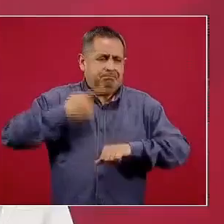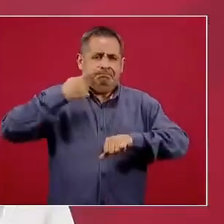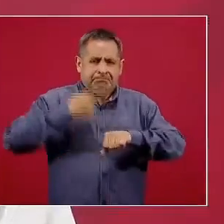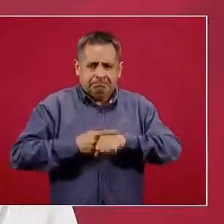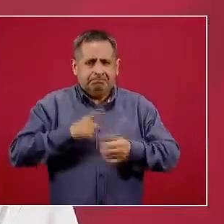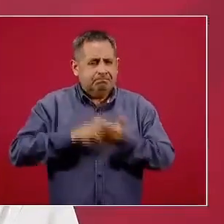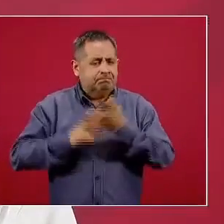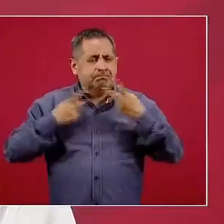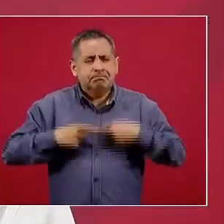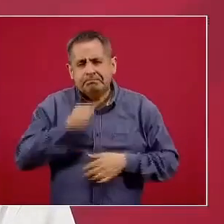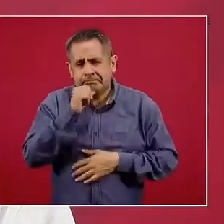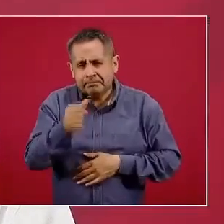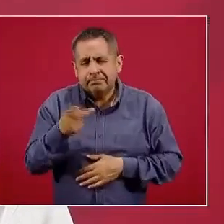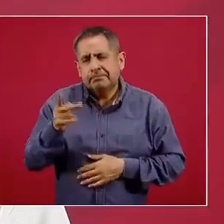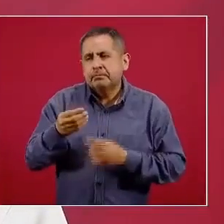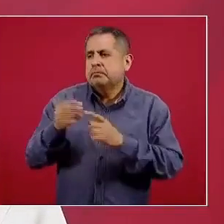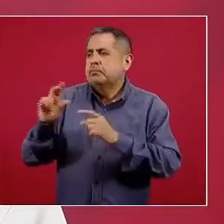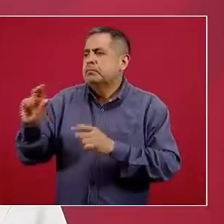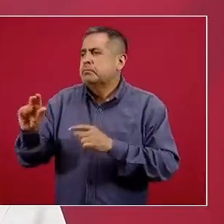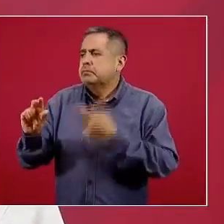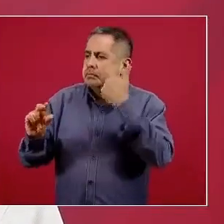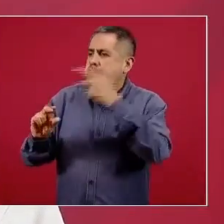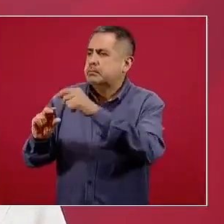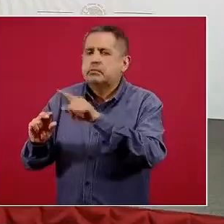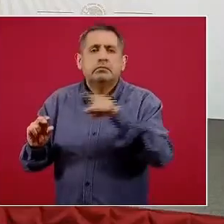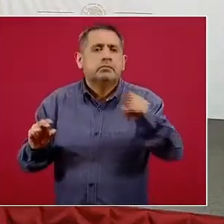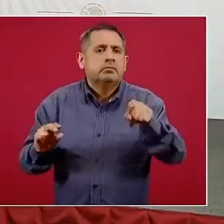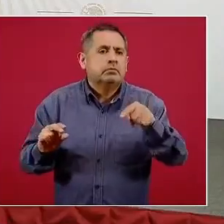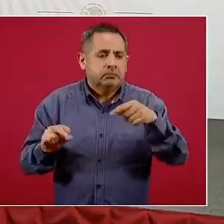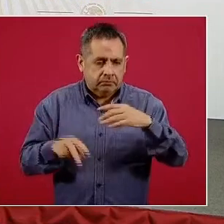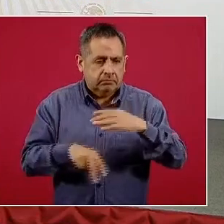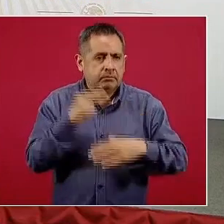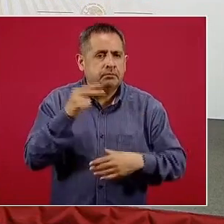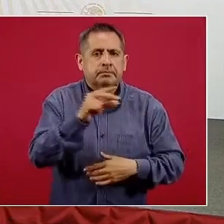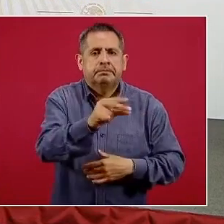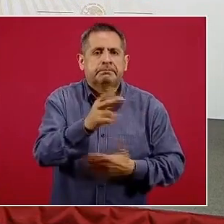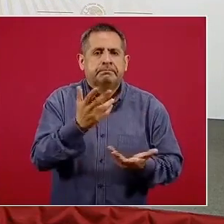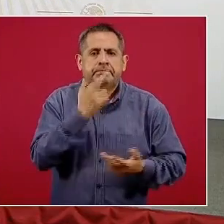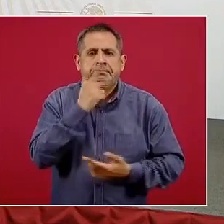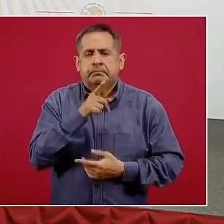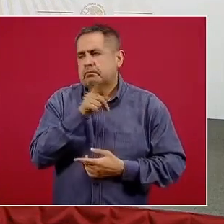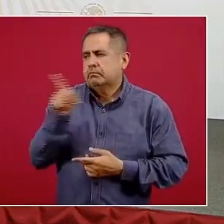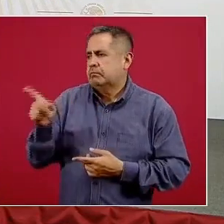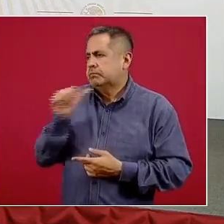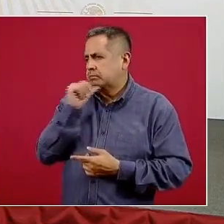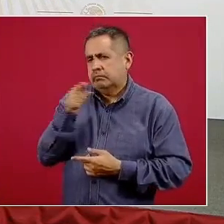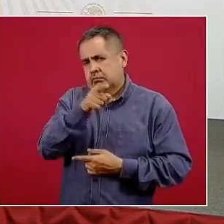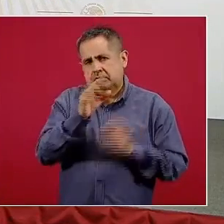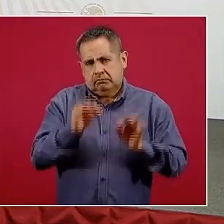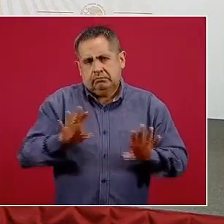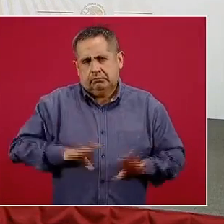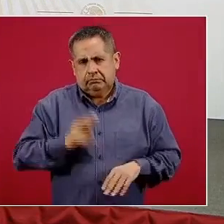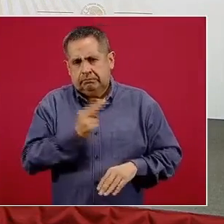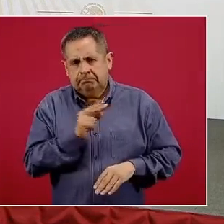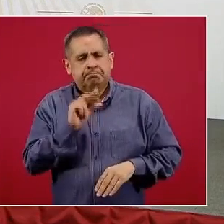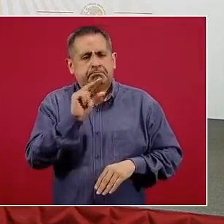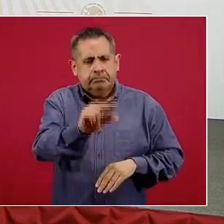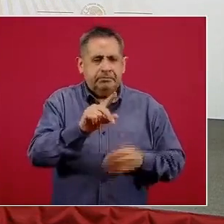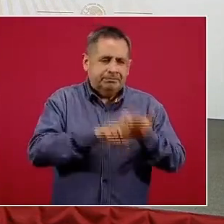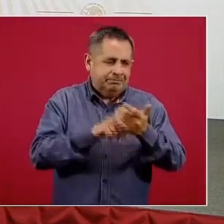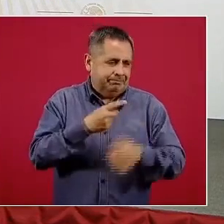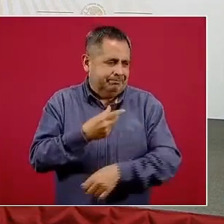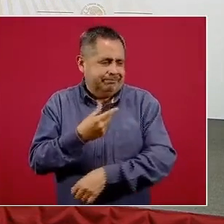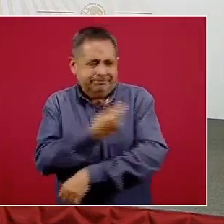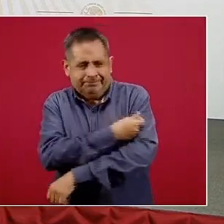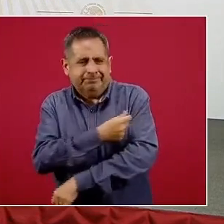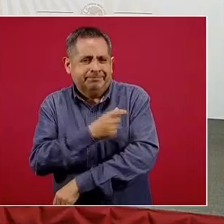personas, pero sí se pierden oportunidades en la medida en que la contribución, la efectividad, la reducción del riesgo